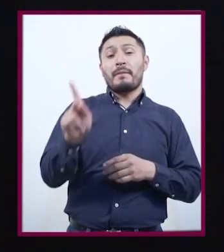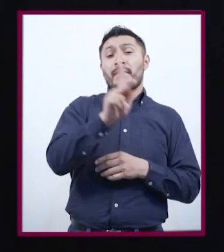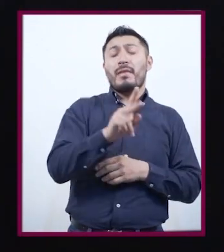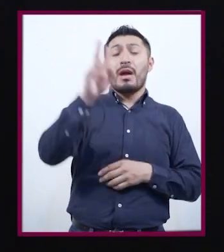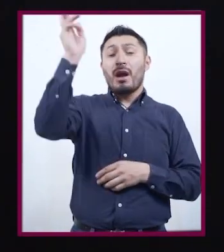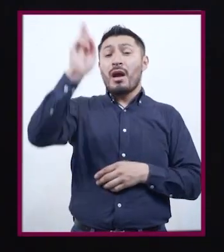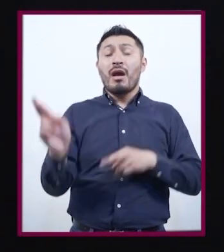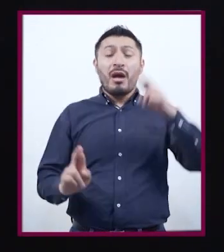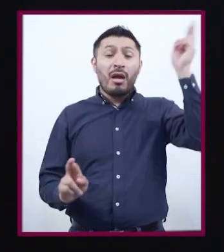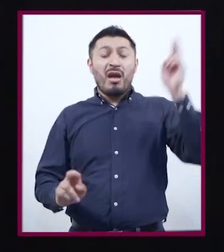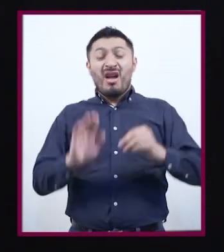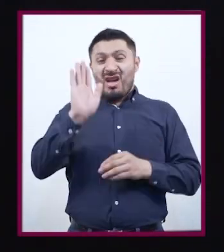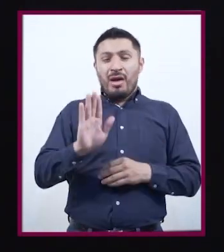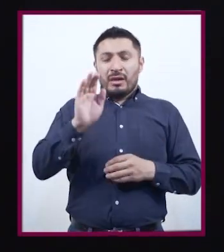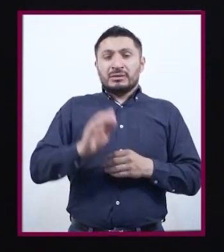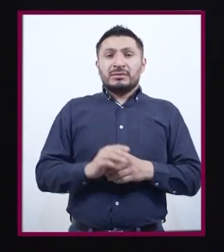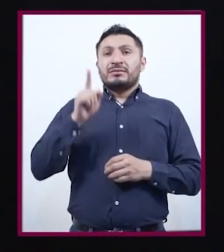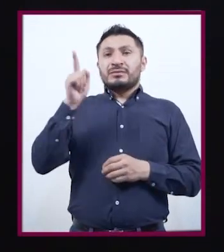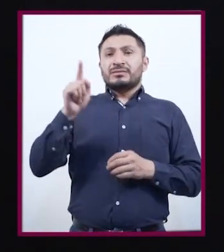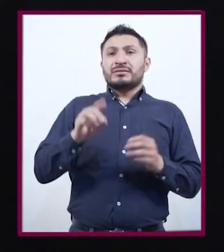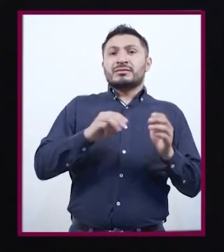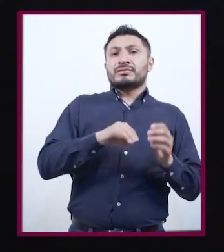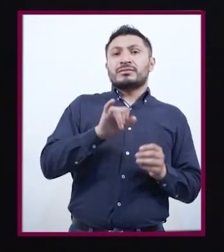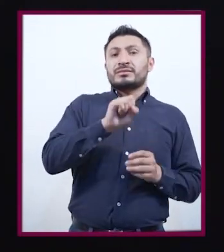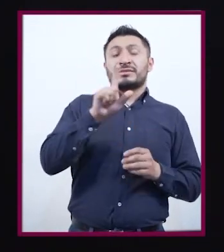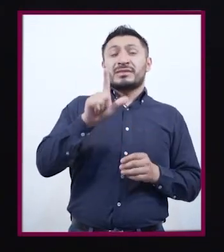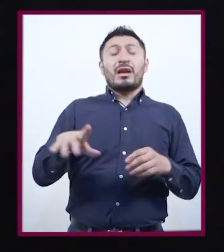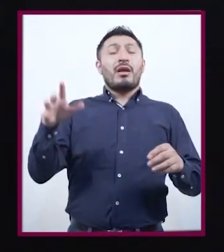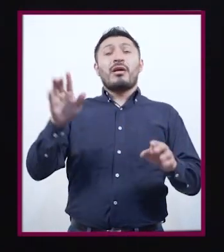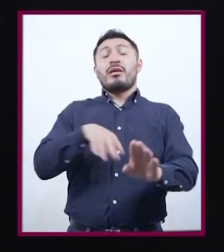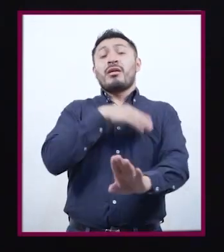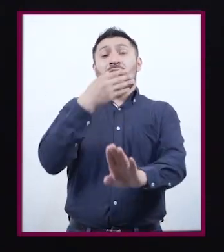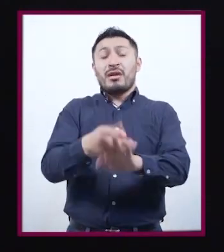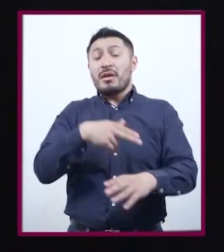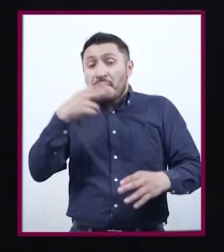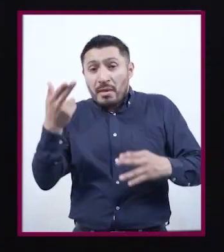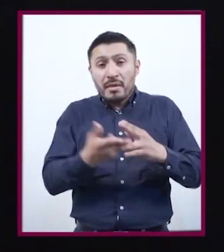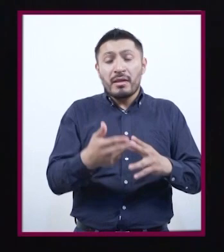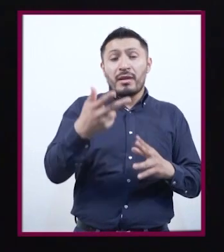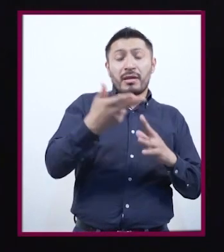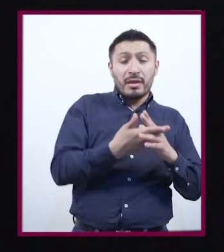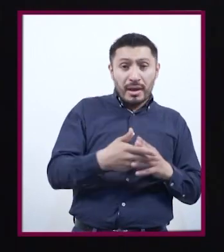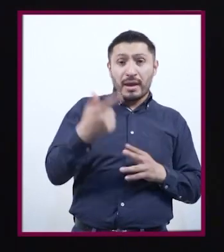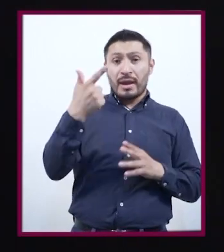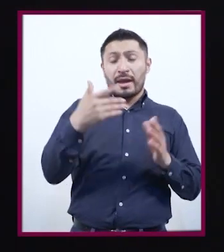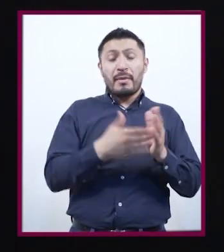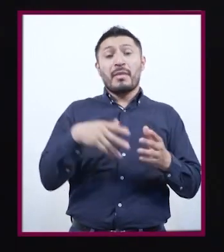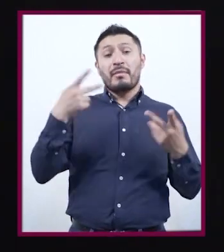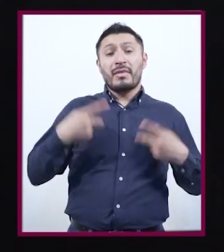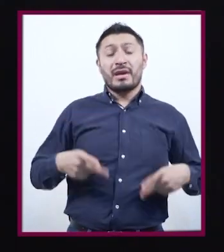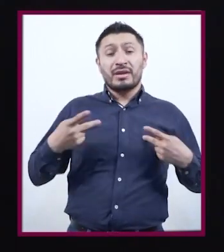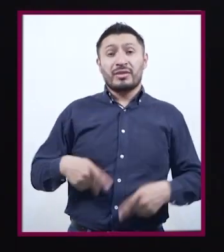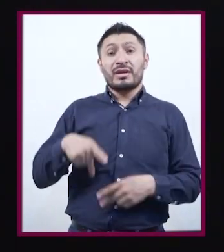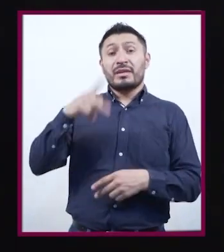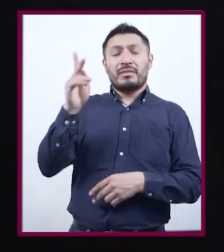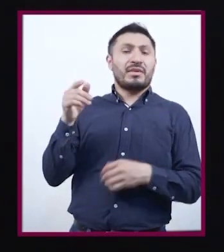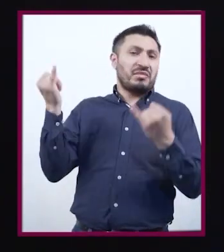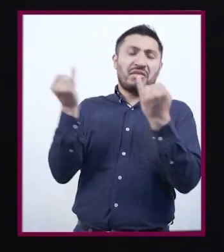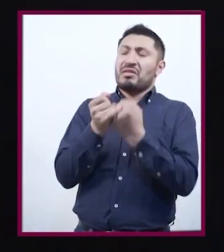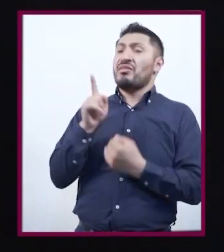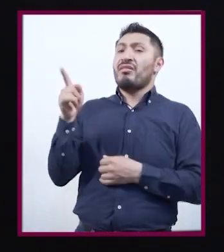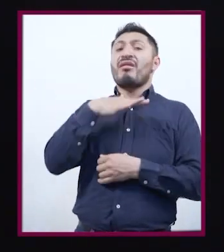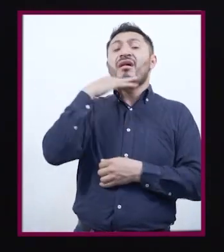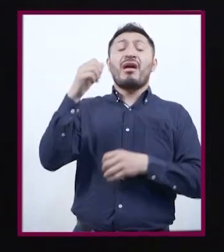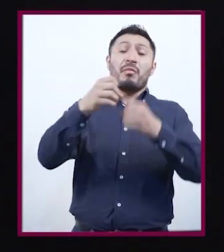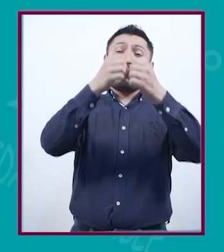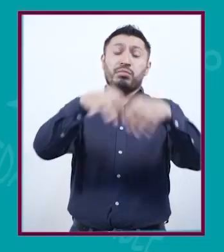los truenos. La irrupción de este misil llegó a matar a más de 7,000 personas, pero no evitó que Alemania